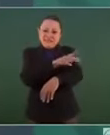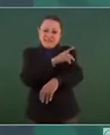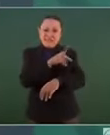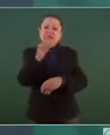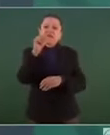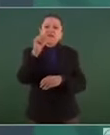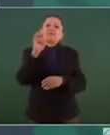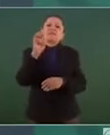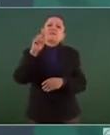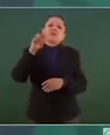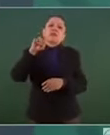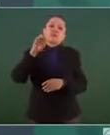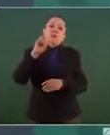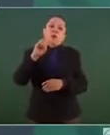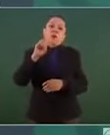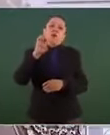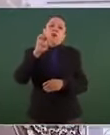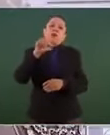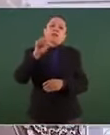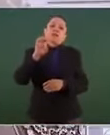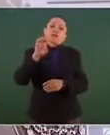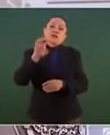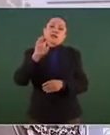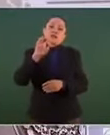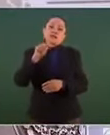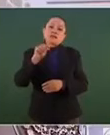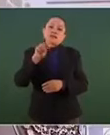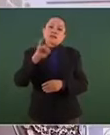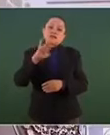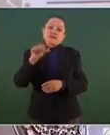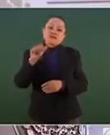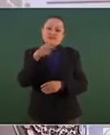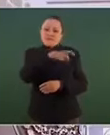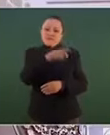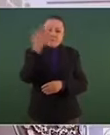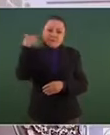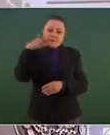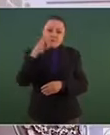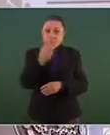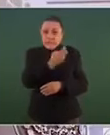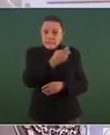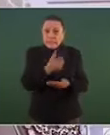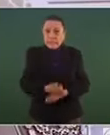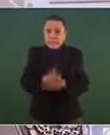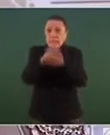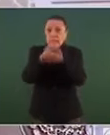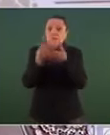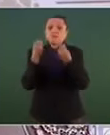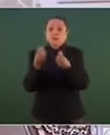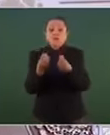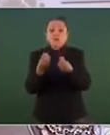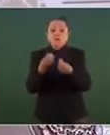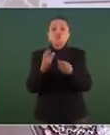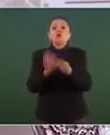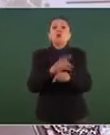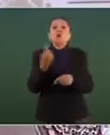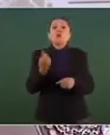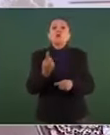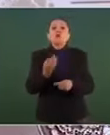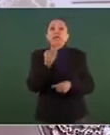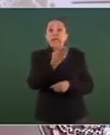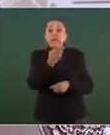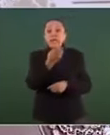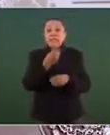termoeléctrica que esto ayuda mucho porque era una